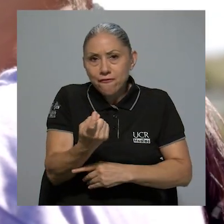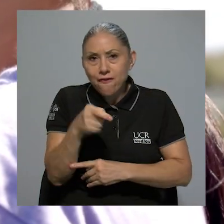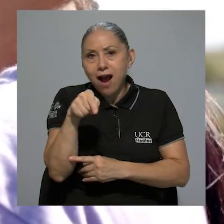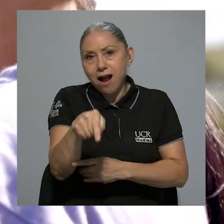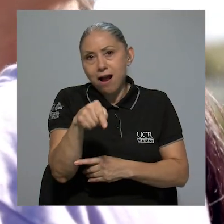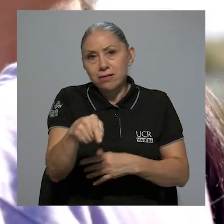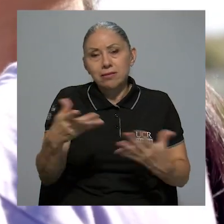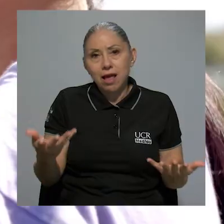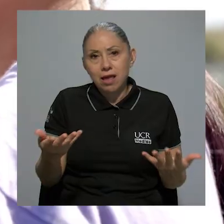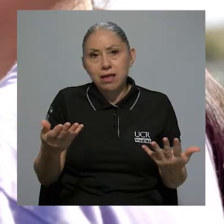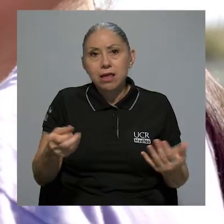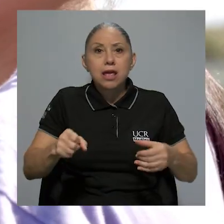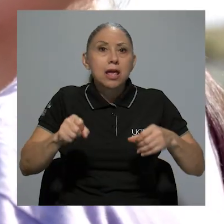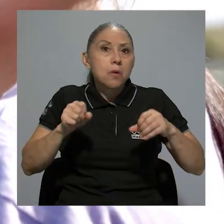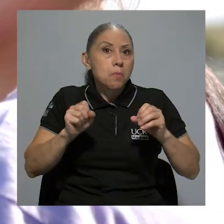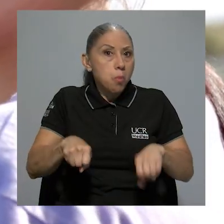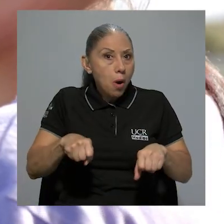muchas